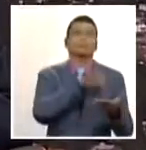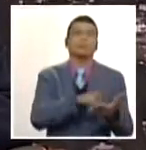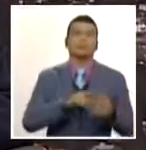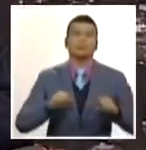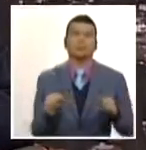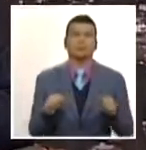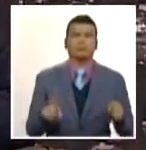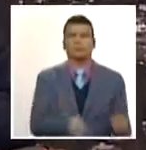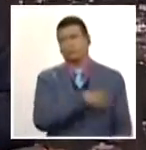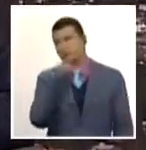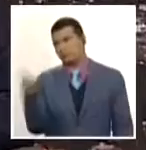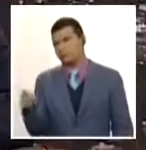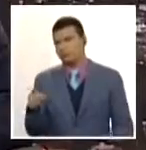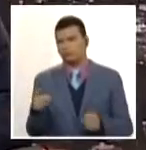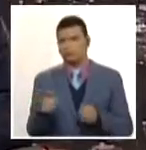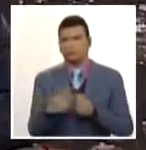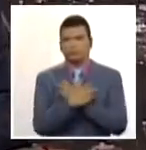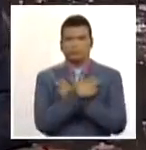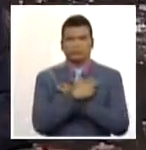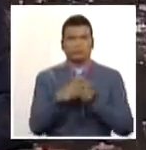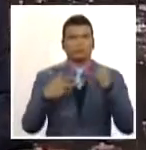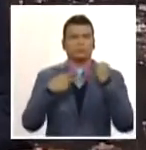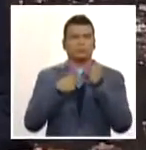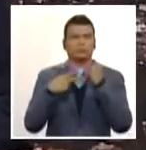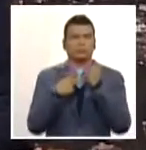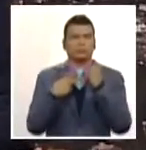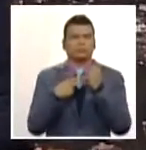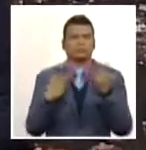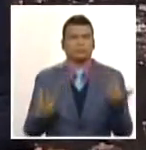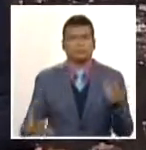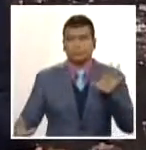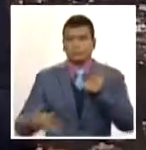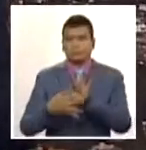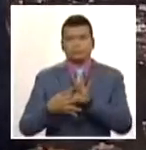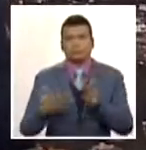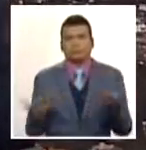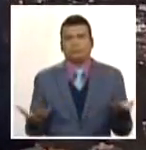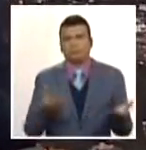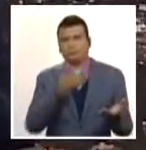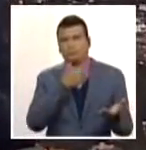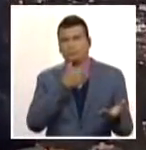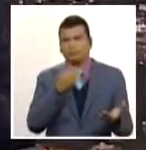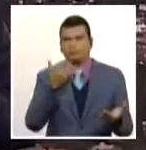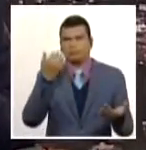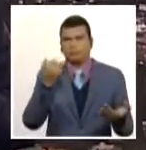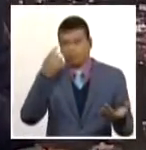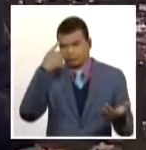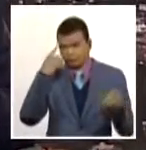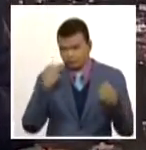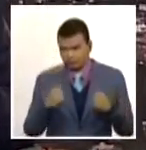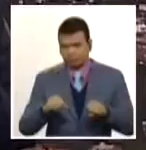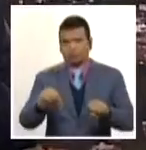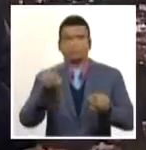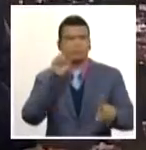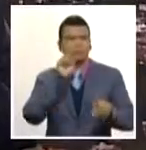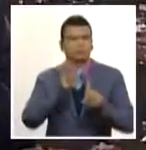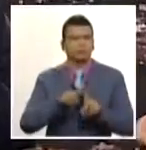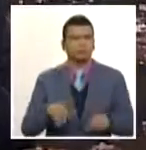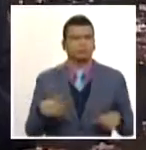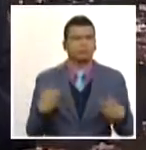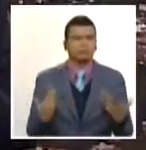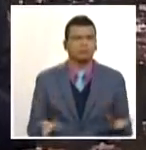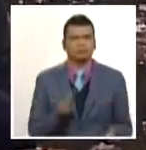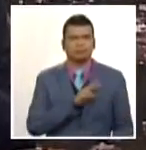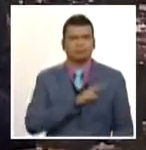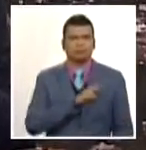a Neiva. No tenemos conexión directa, apenas estamos tratando de hacerlo. Lo que quiero señalar con esto es que el